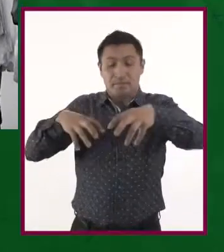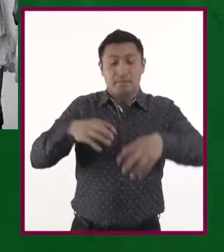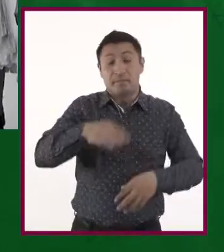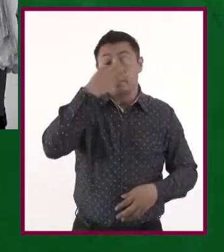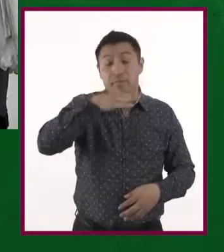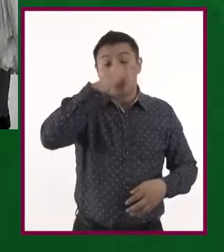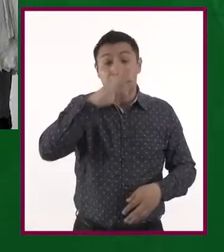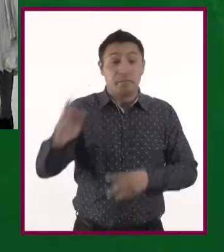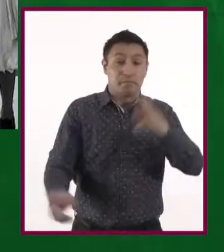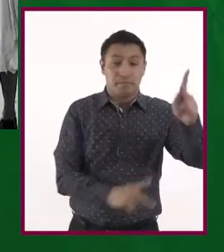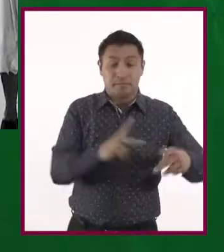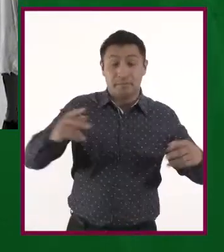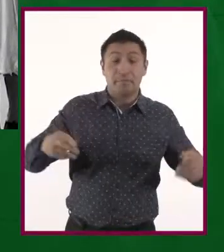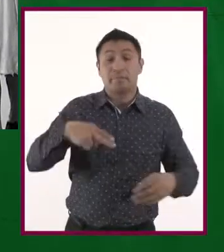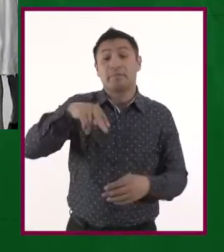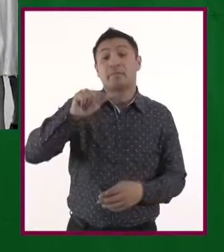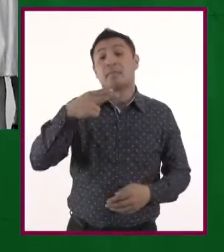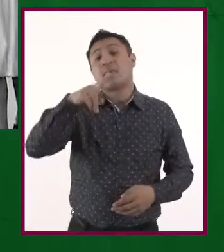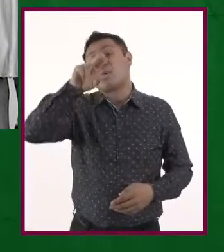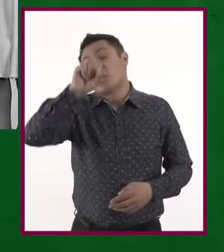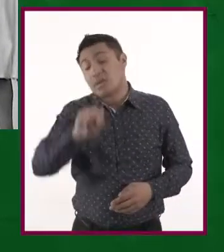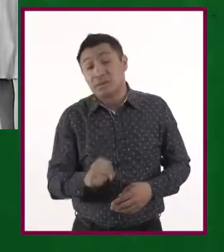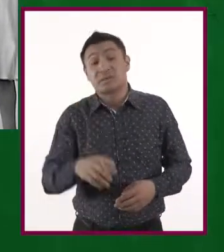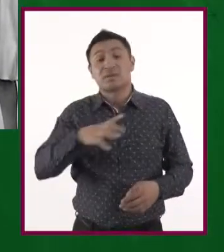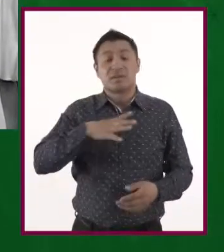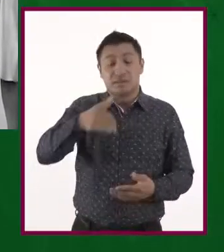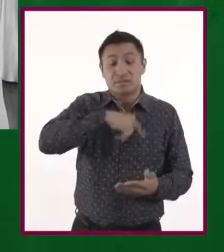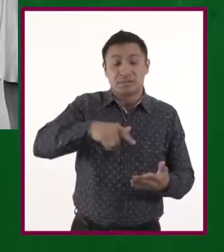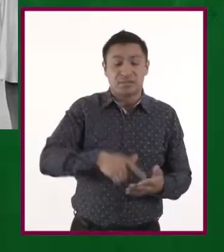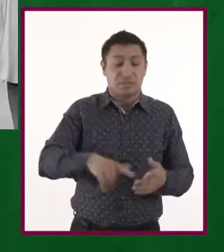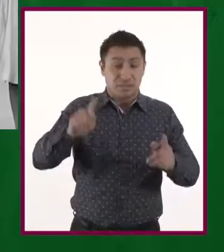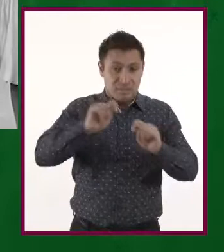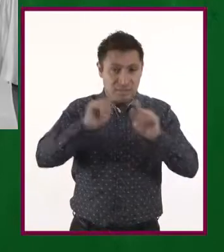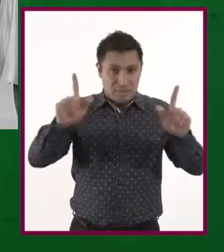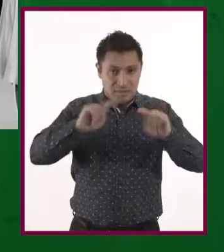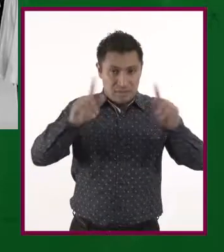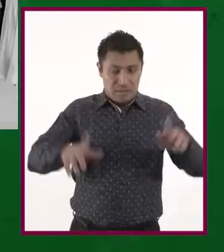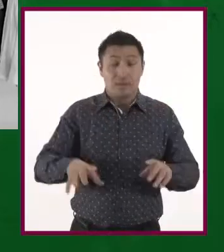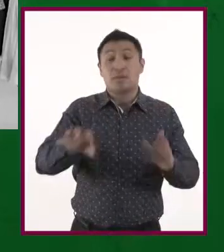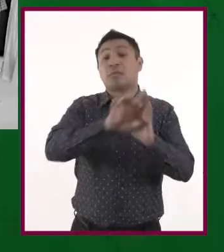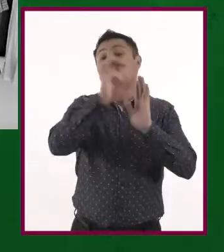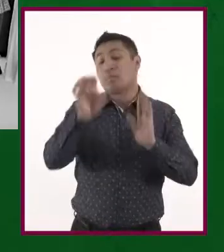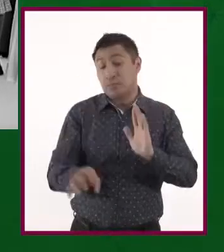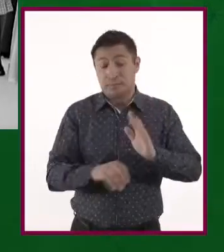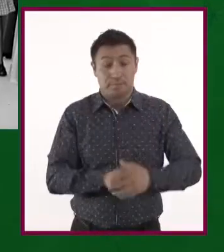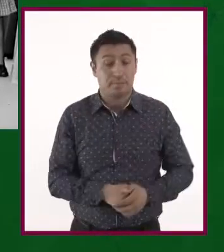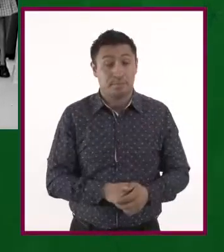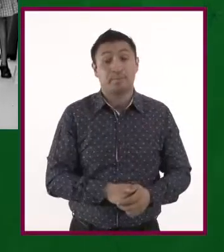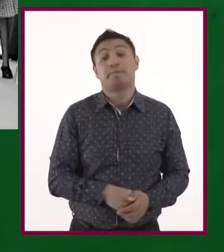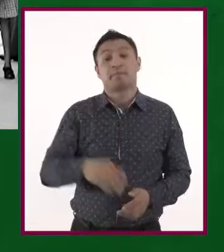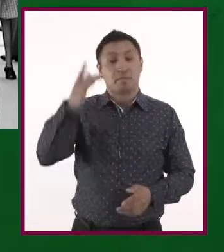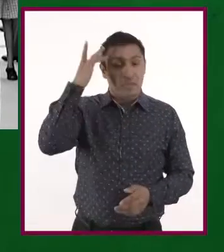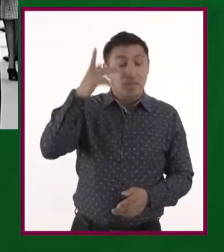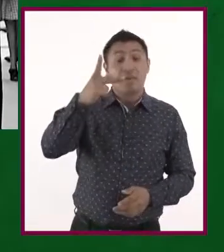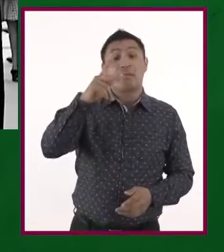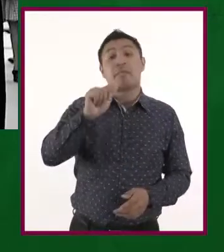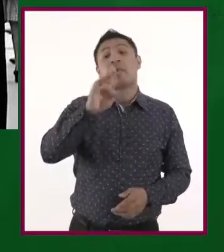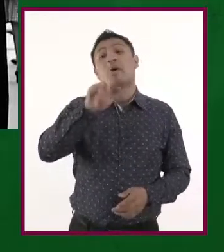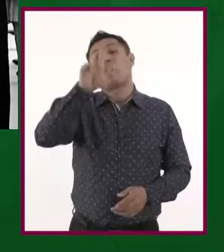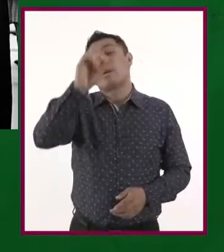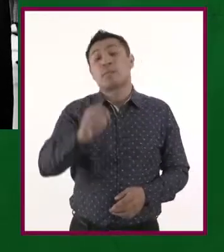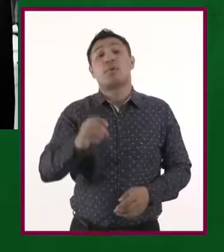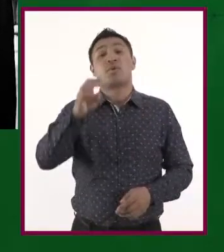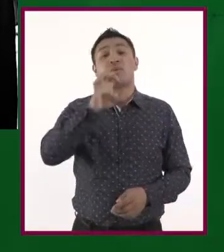de poblaciones nahuas ubicadas en el estado de Tlaxcala, como por ejemplo en San Pablo del